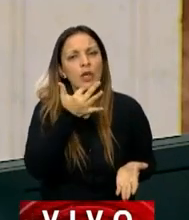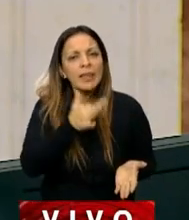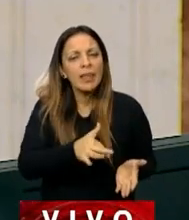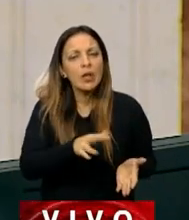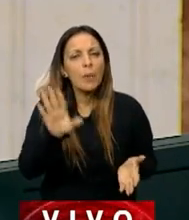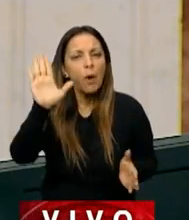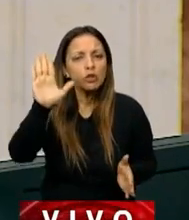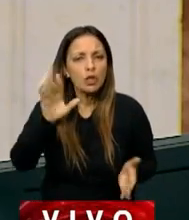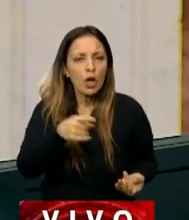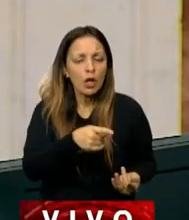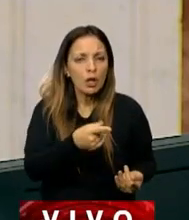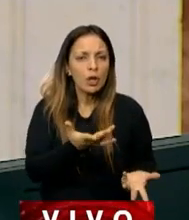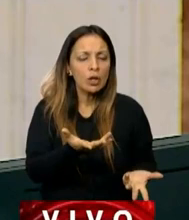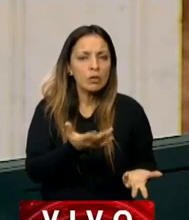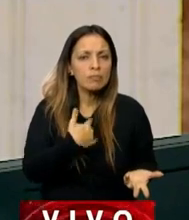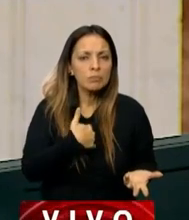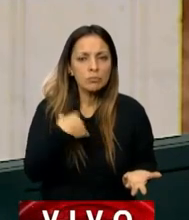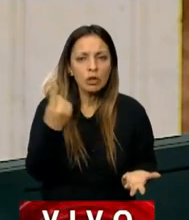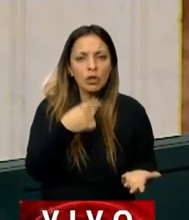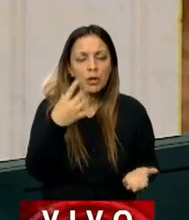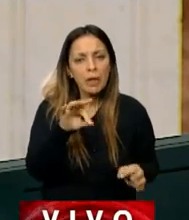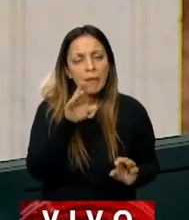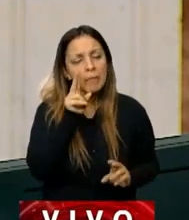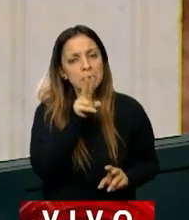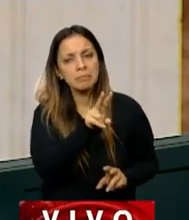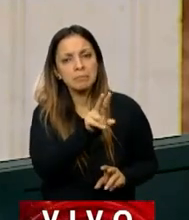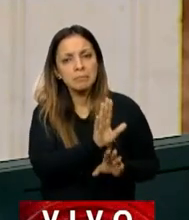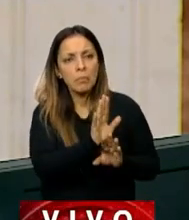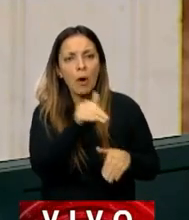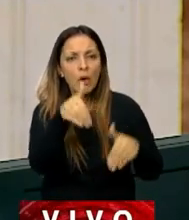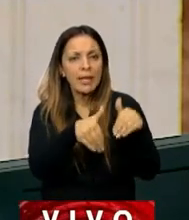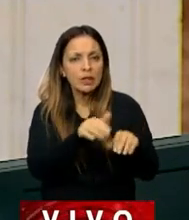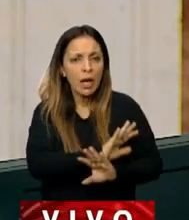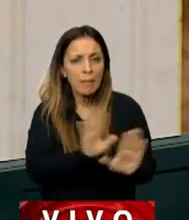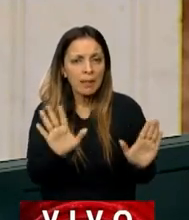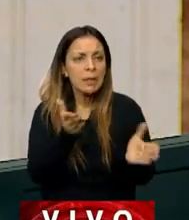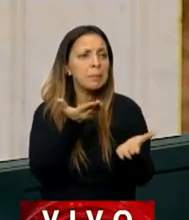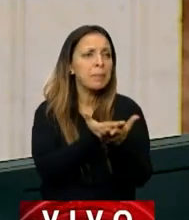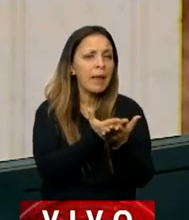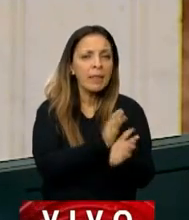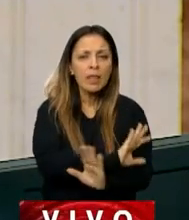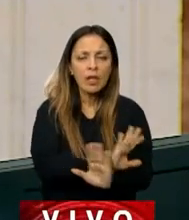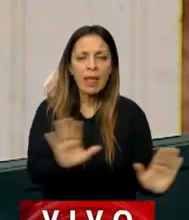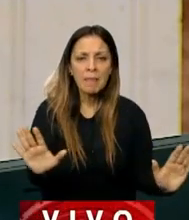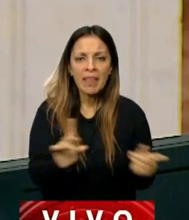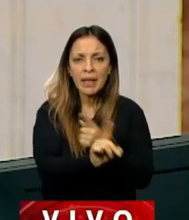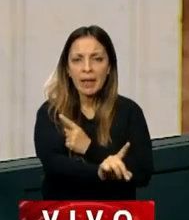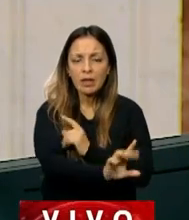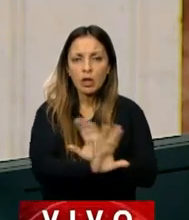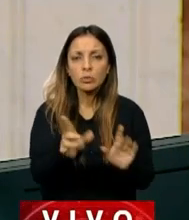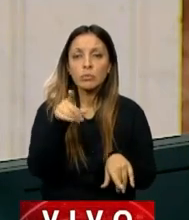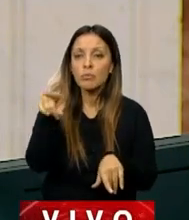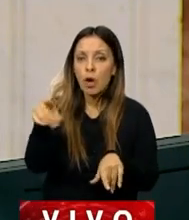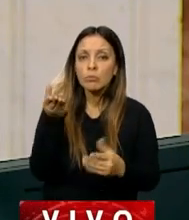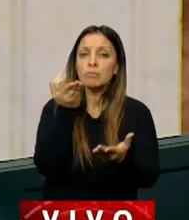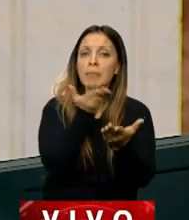moción y entiendo que lo que tenemos que hacer es pasar a votación. Entonces, lo único que falta es, usted hizo